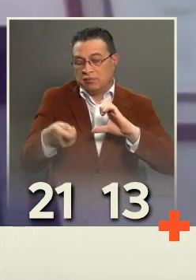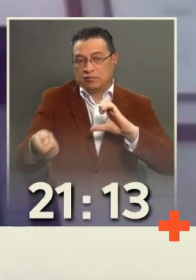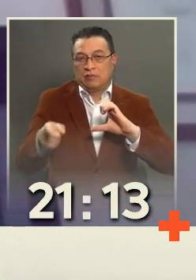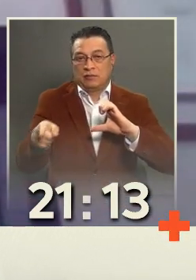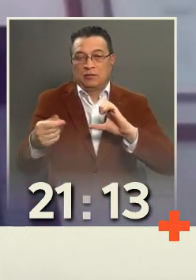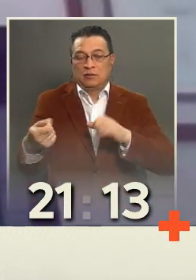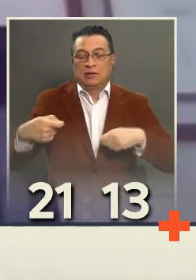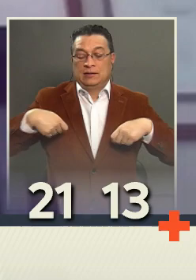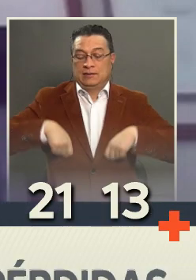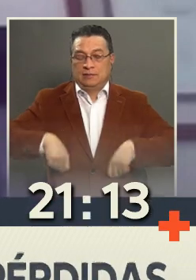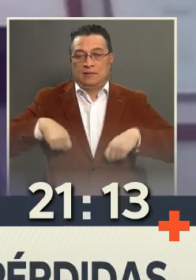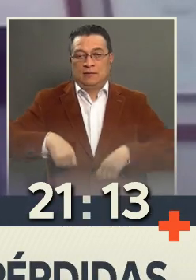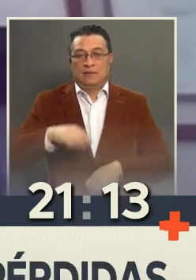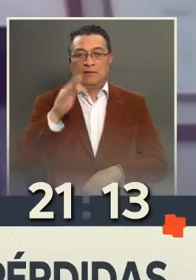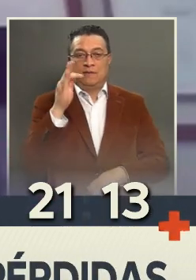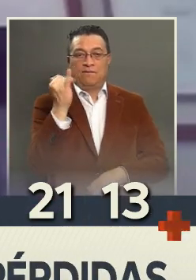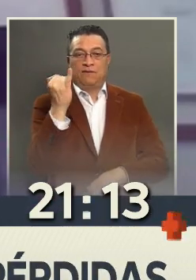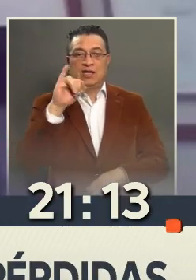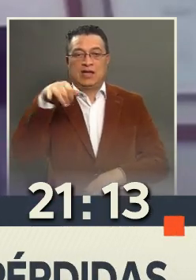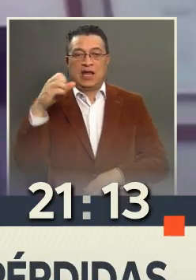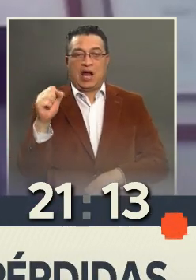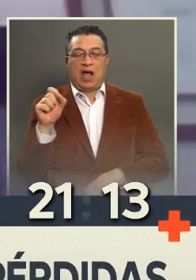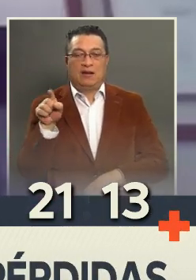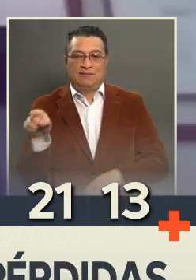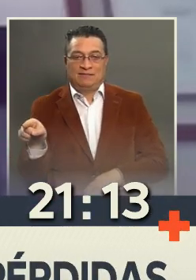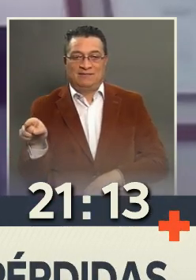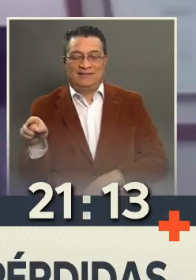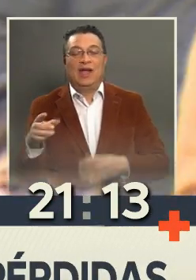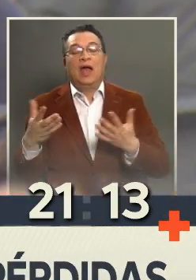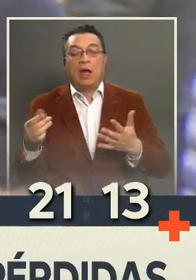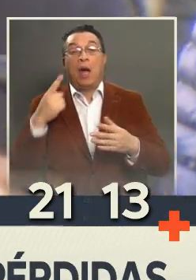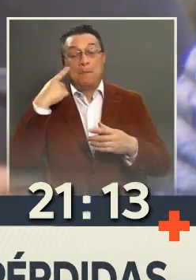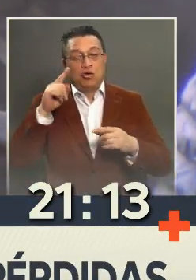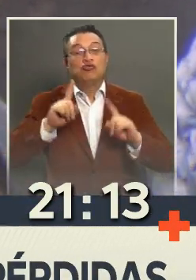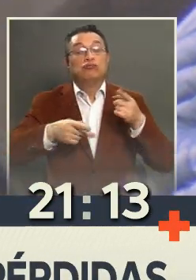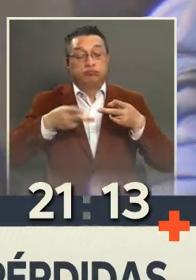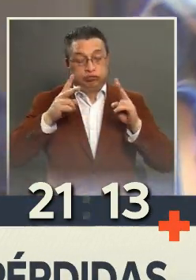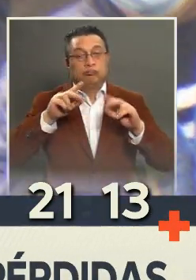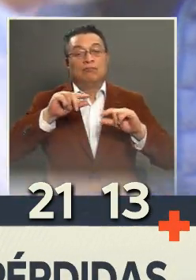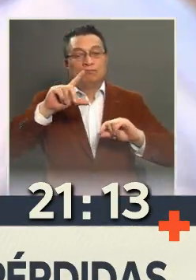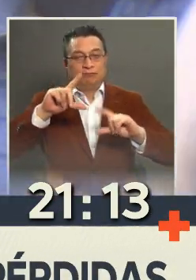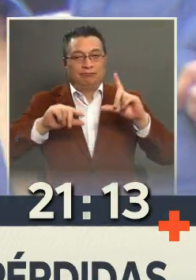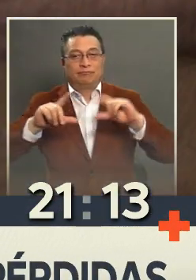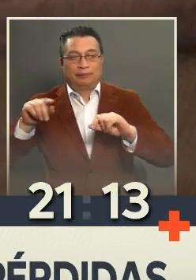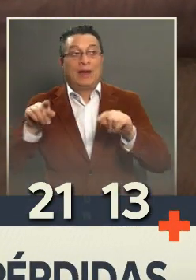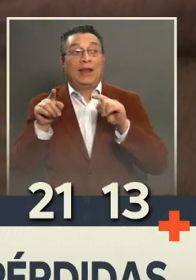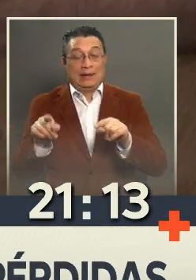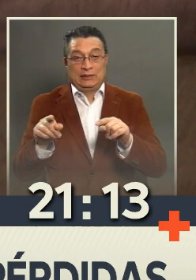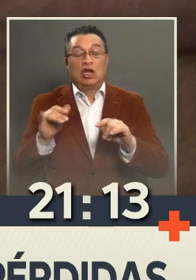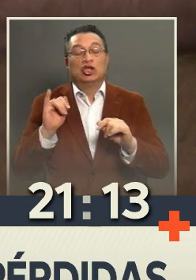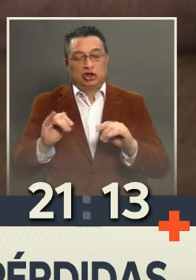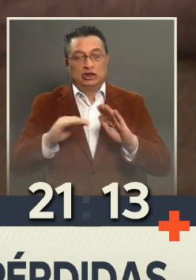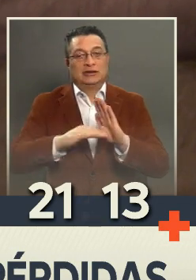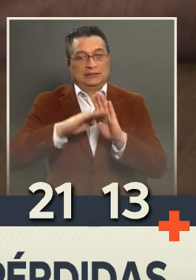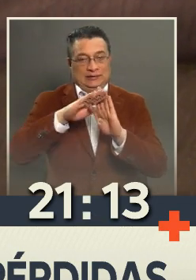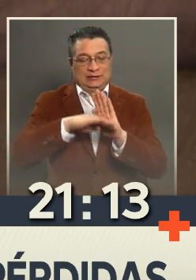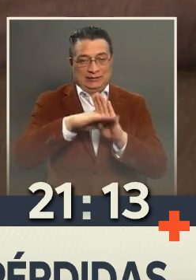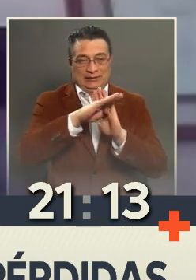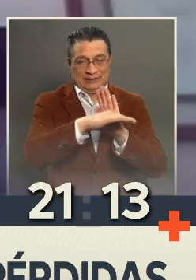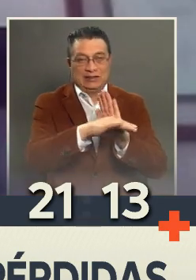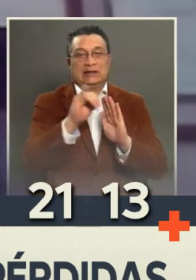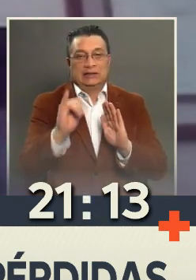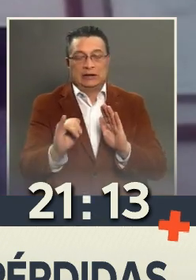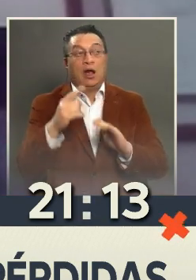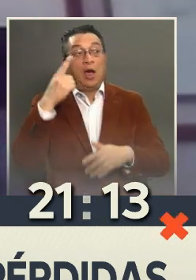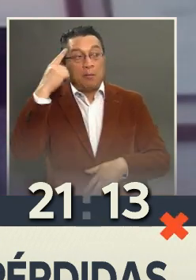renta fija, ¿ya? Pero permite variabilidad. ¿Es relativamente estable? Sí, pero últimamente ha dejado